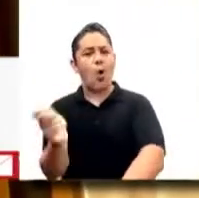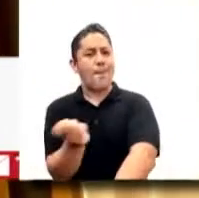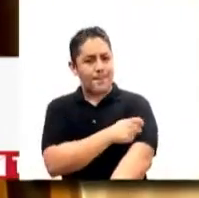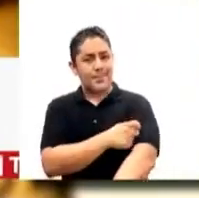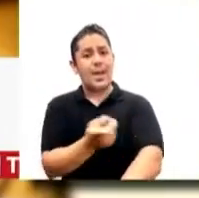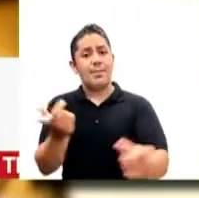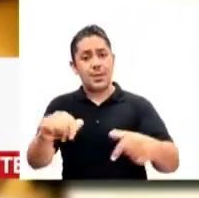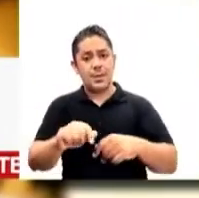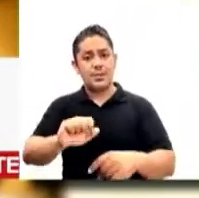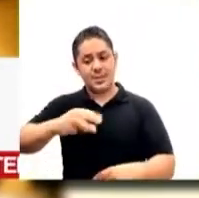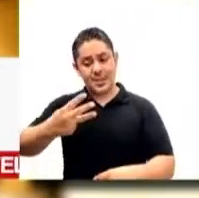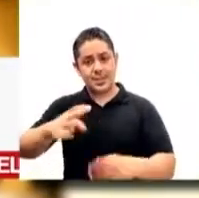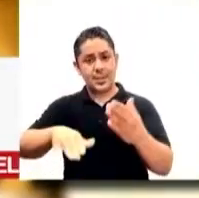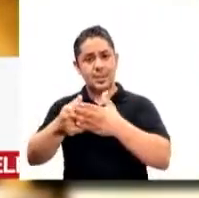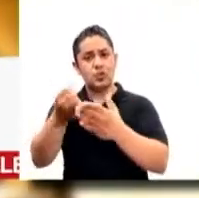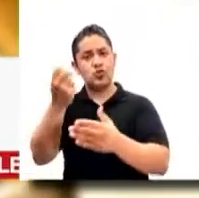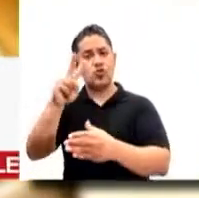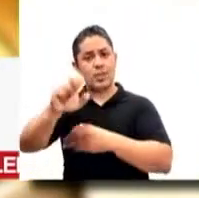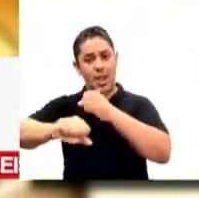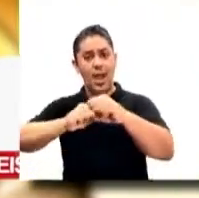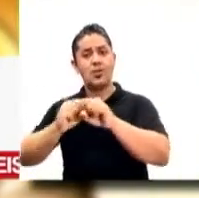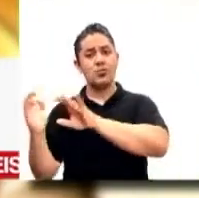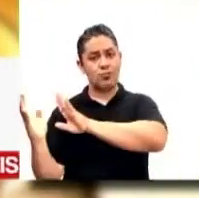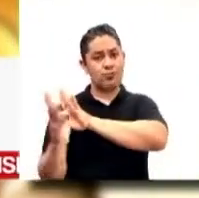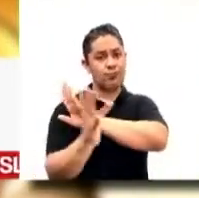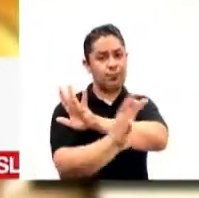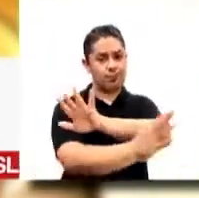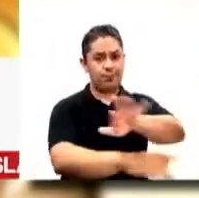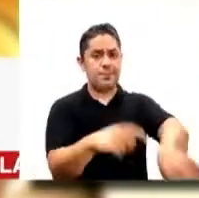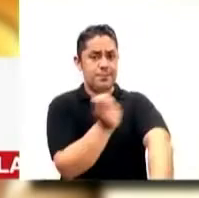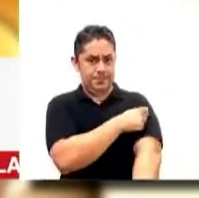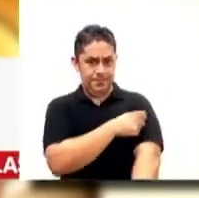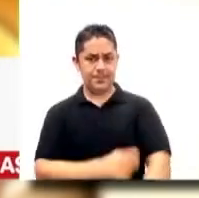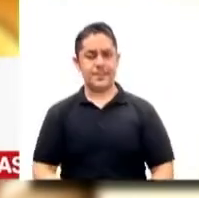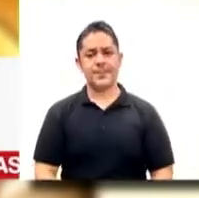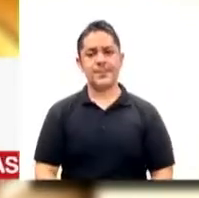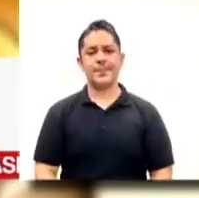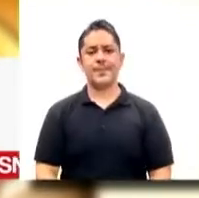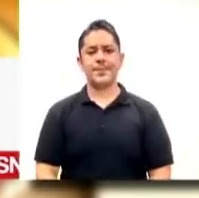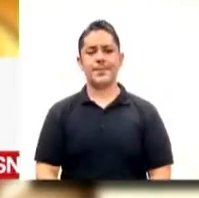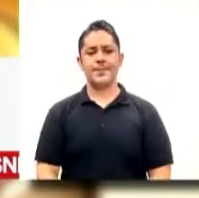aprovechar la vacunación a niños de 3 a 12 años de edad que se está realizando.